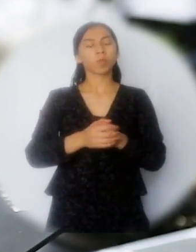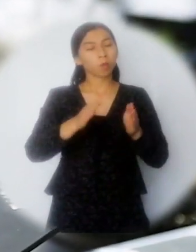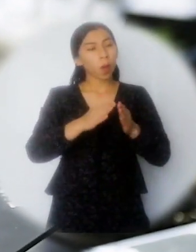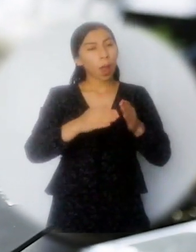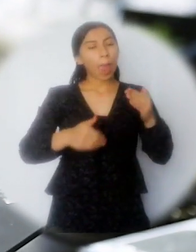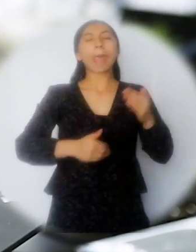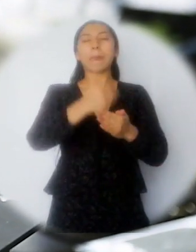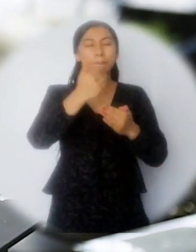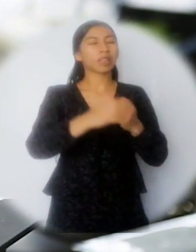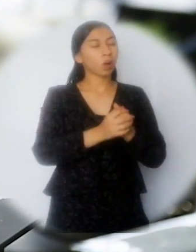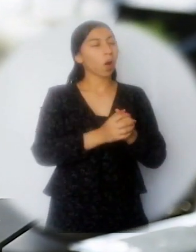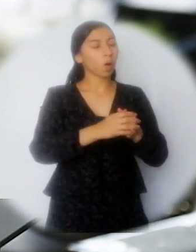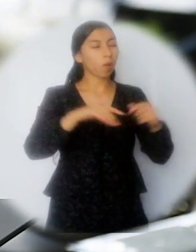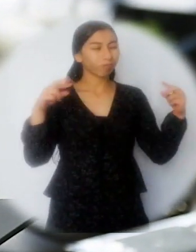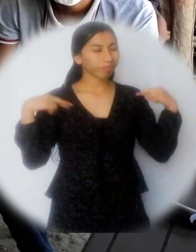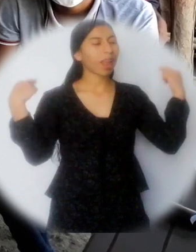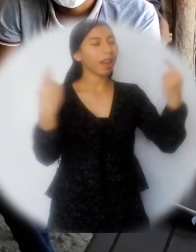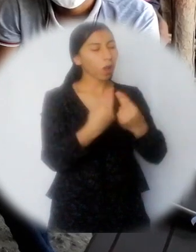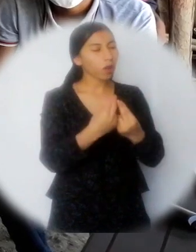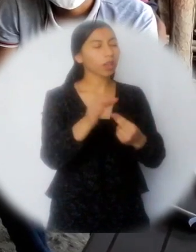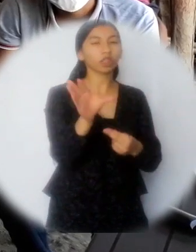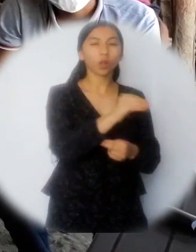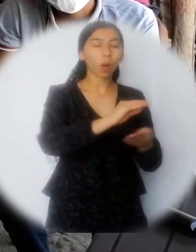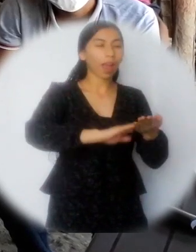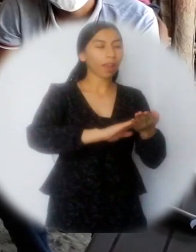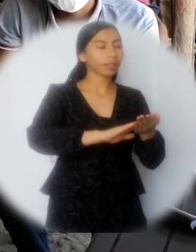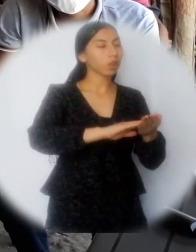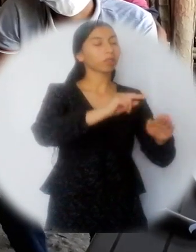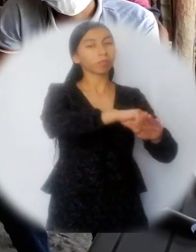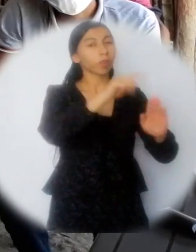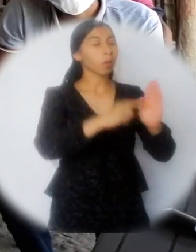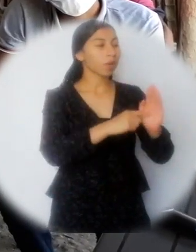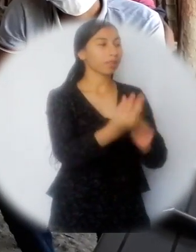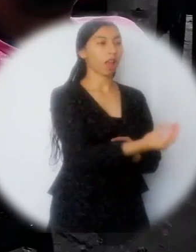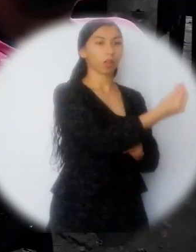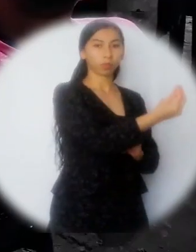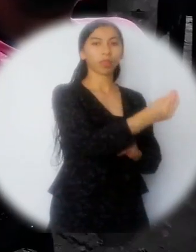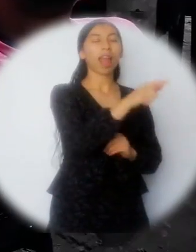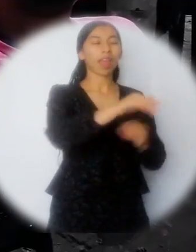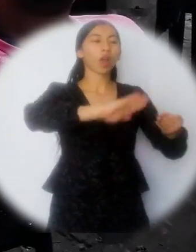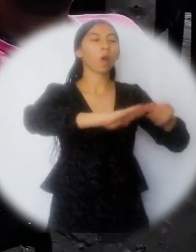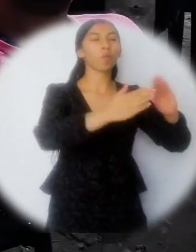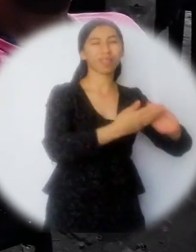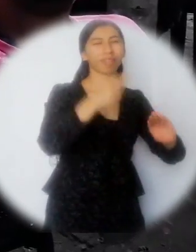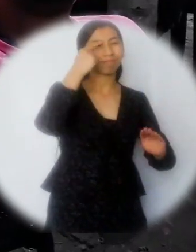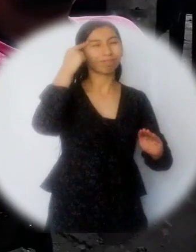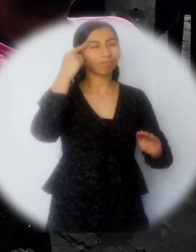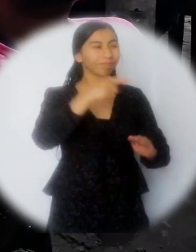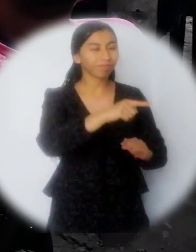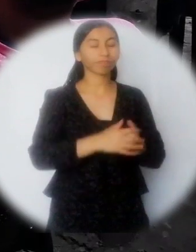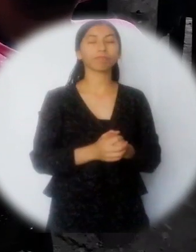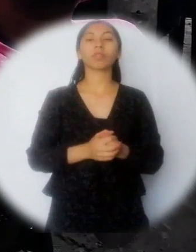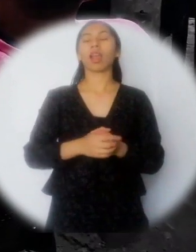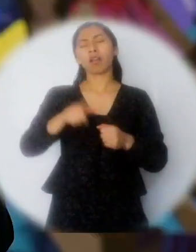dio apertura a la asamblea de protocolización del Plan Integral de Reparación Colectiva de las comunidades negras de Santo Madero. Podemos decir